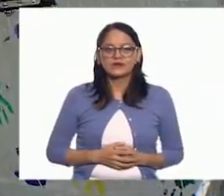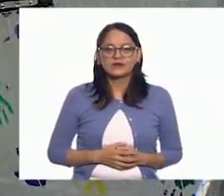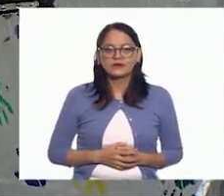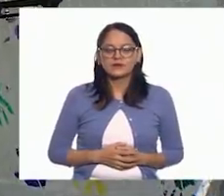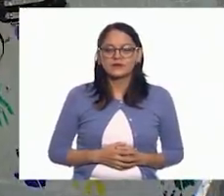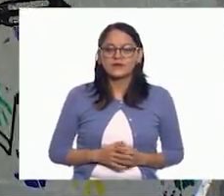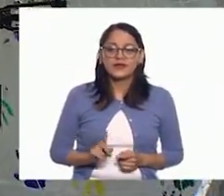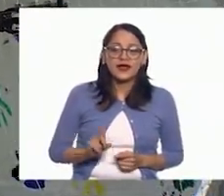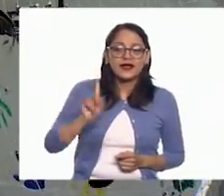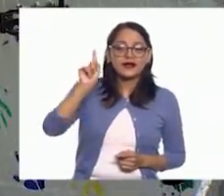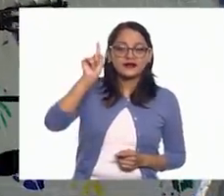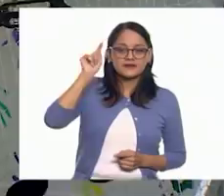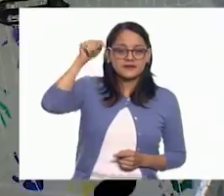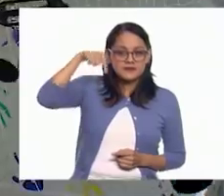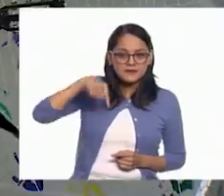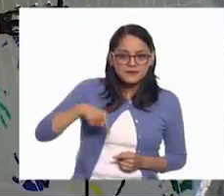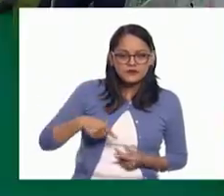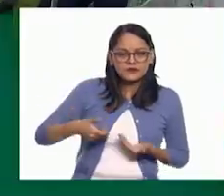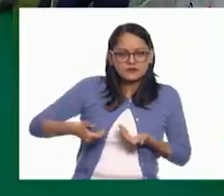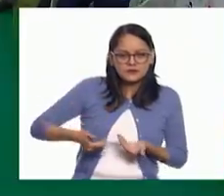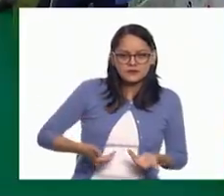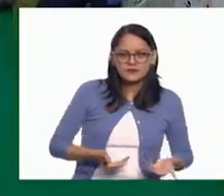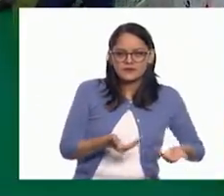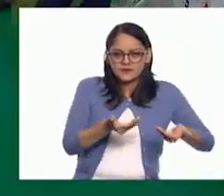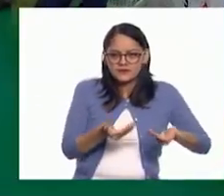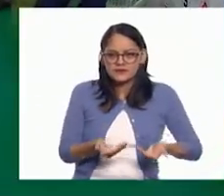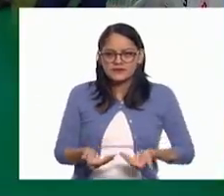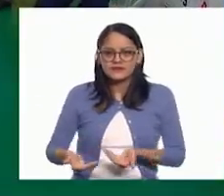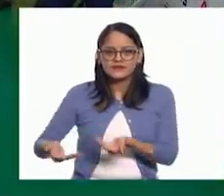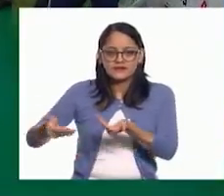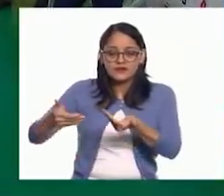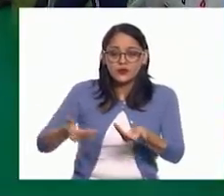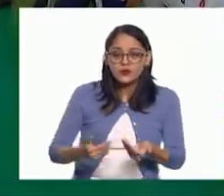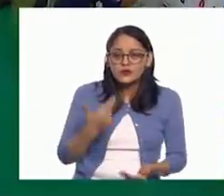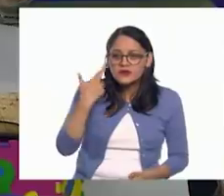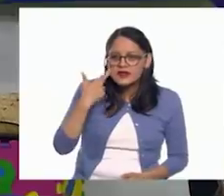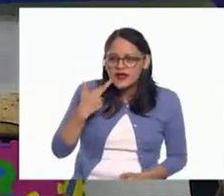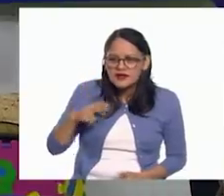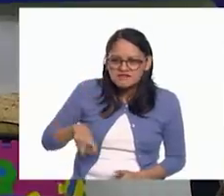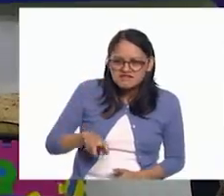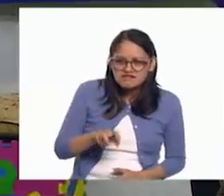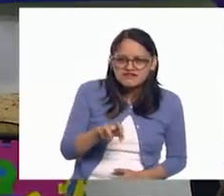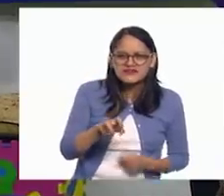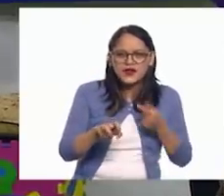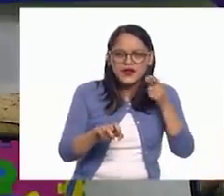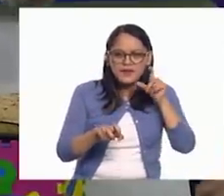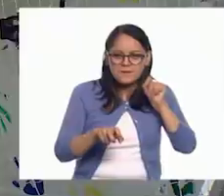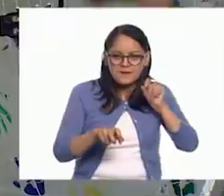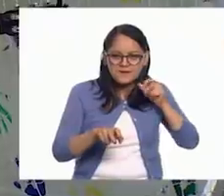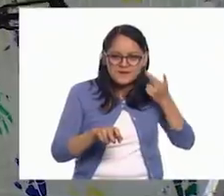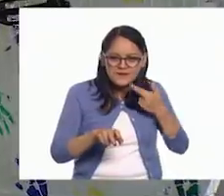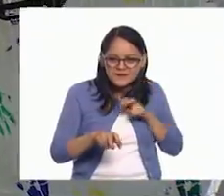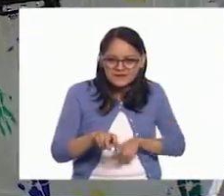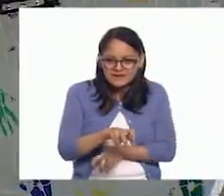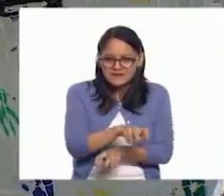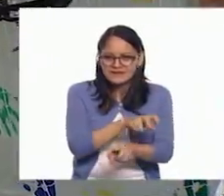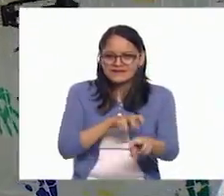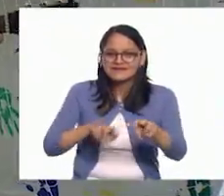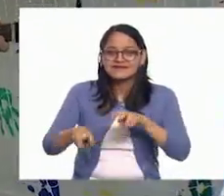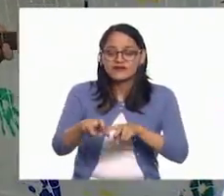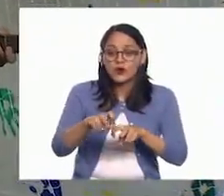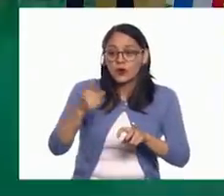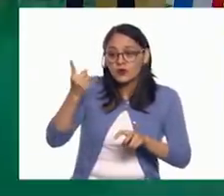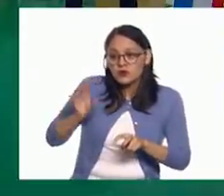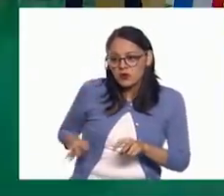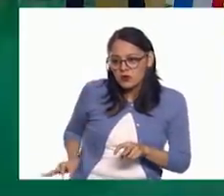Arriba y abajo por los callejones pasa una ratita con 20 ratones. Unos sin colita